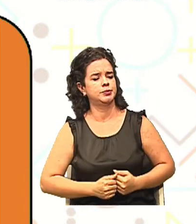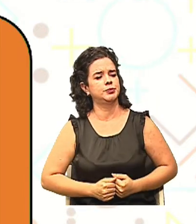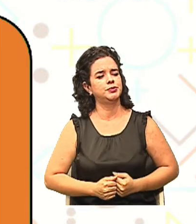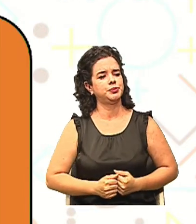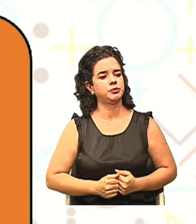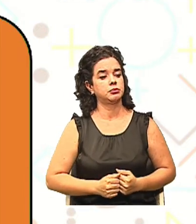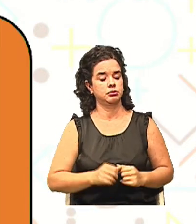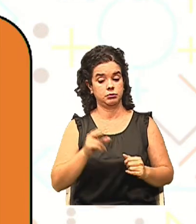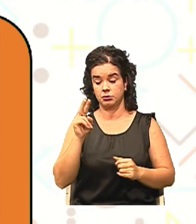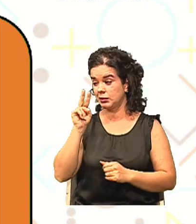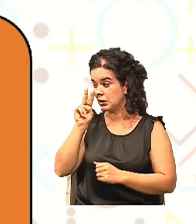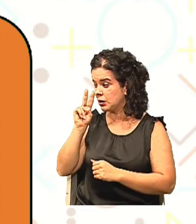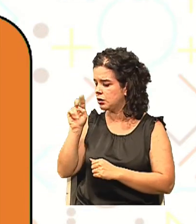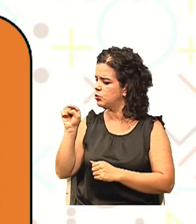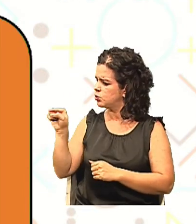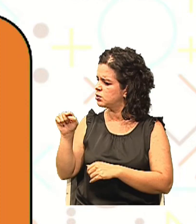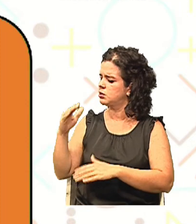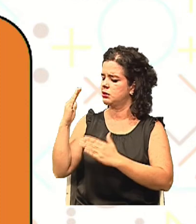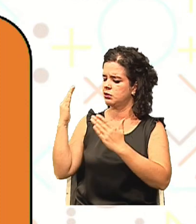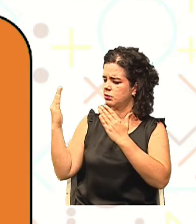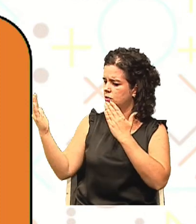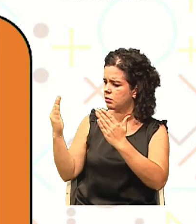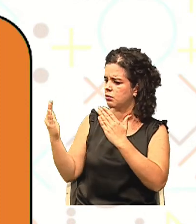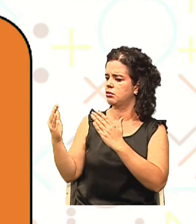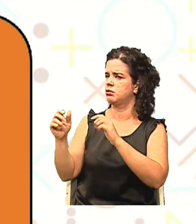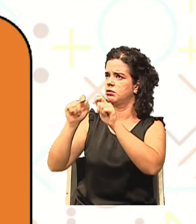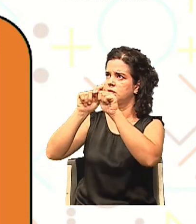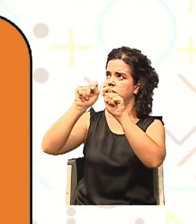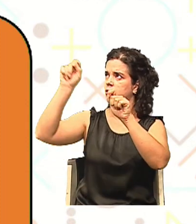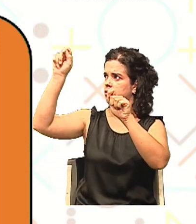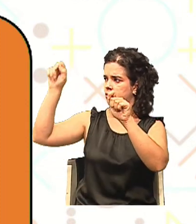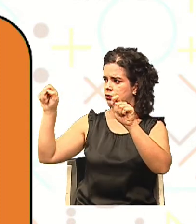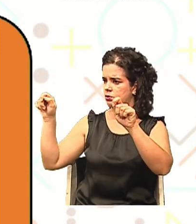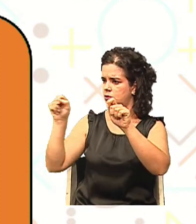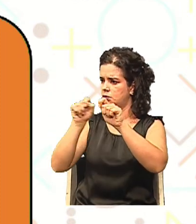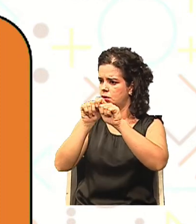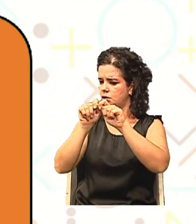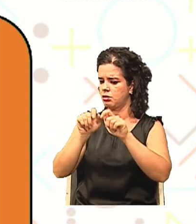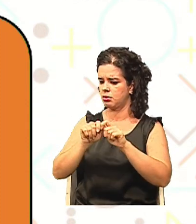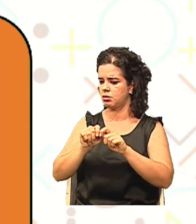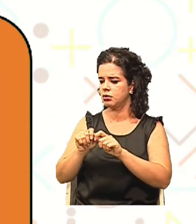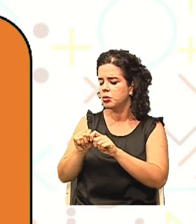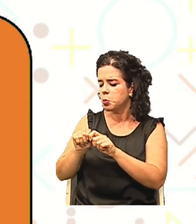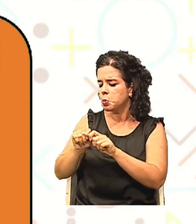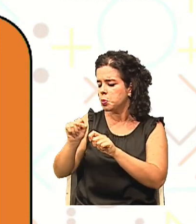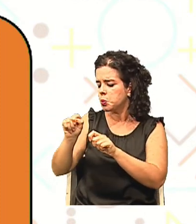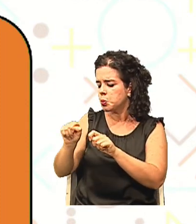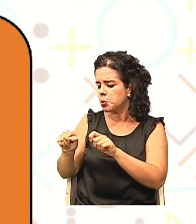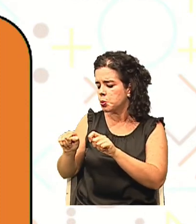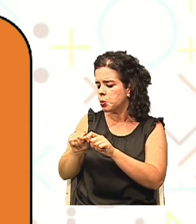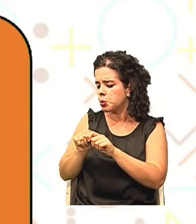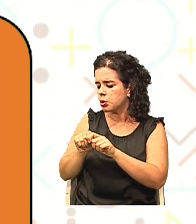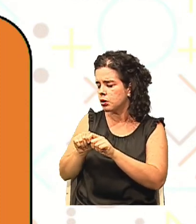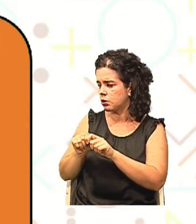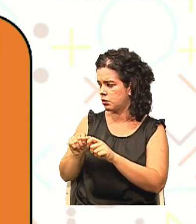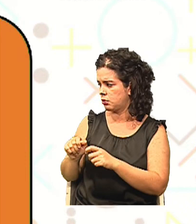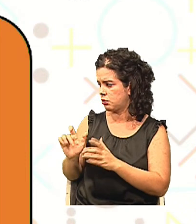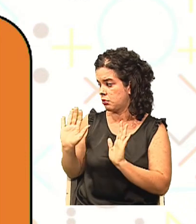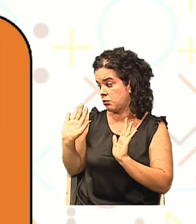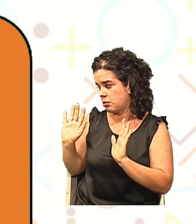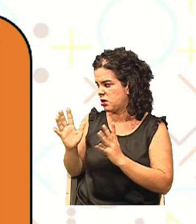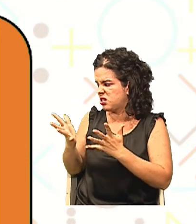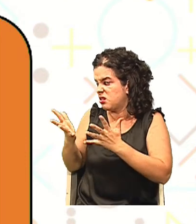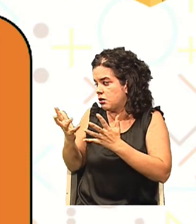es que estaba viendo que usted comparó siempre triángulo grande y abajo siempre el triángulo pequeño. Y si yo